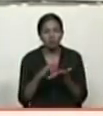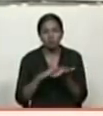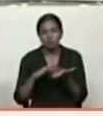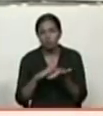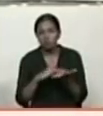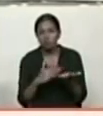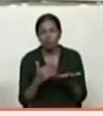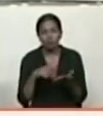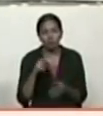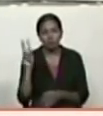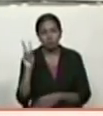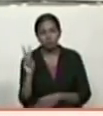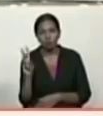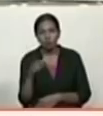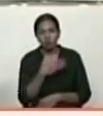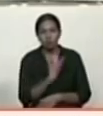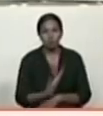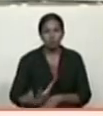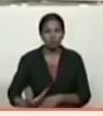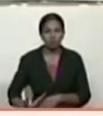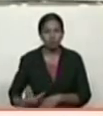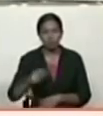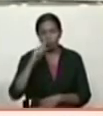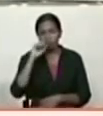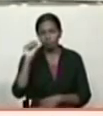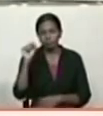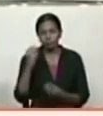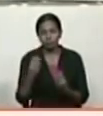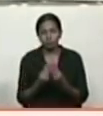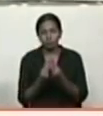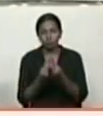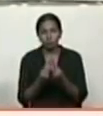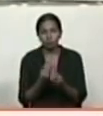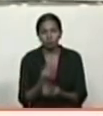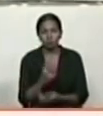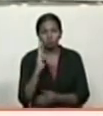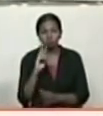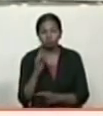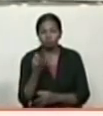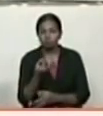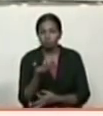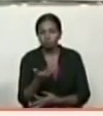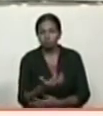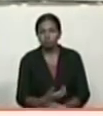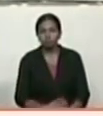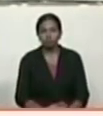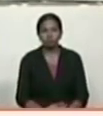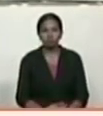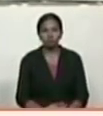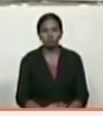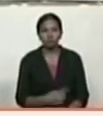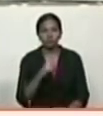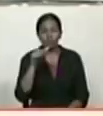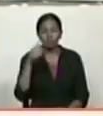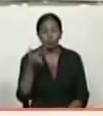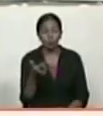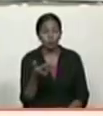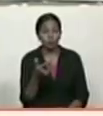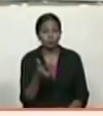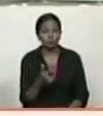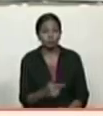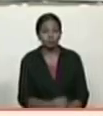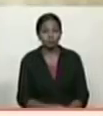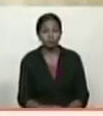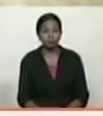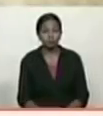bolivariana, con el presidente Nicolás Maduro, de gran relevancia. Luego del Líbano fuimos a